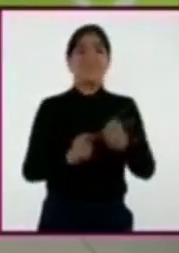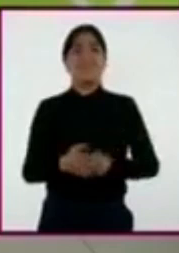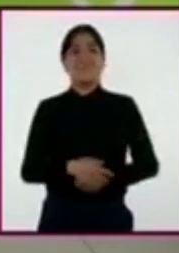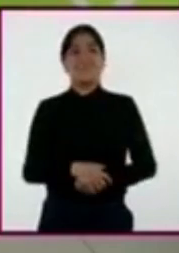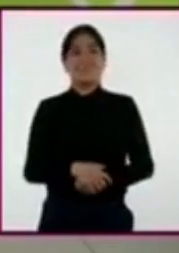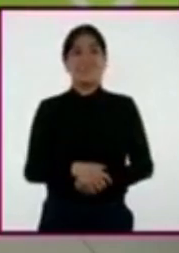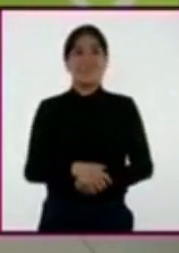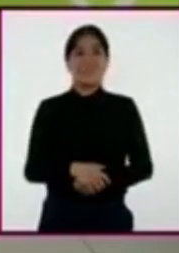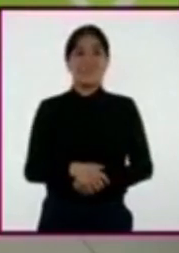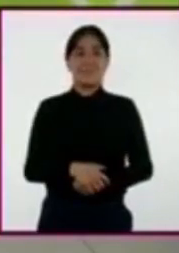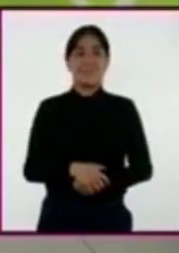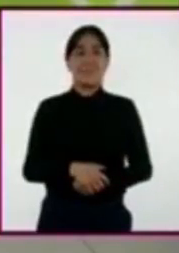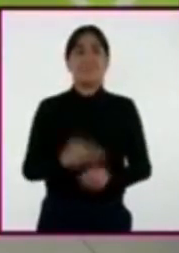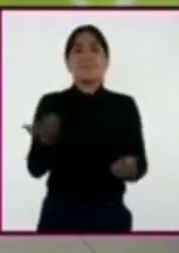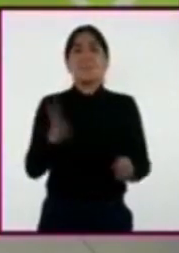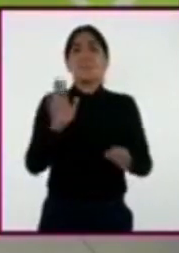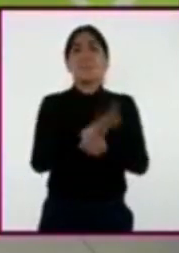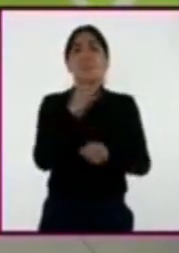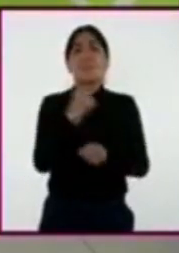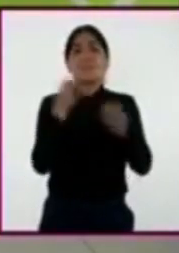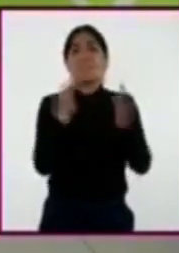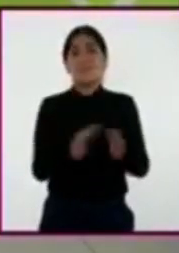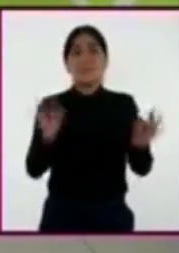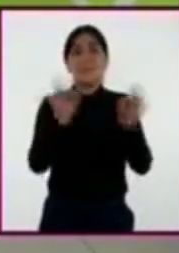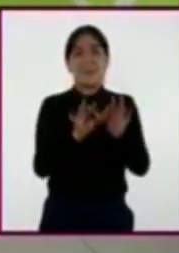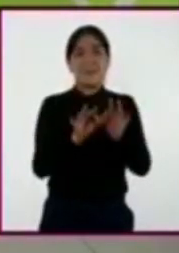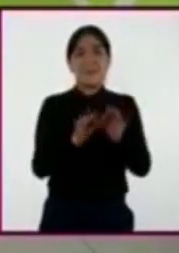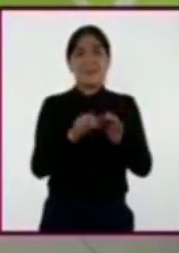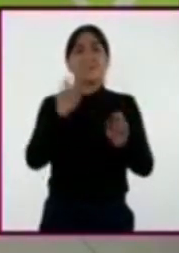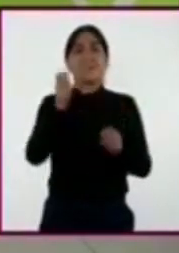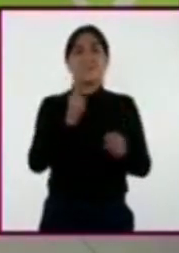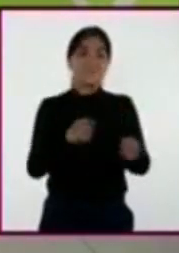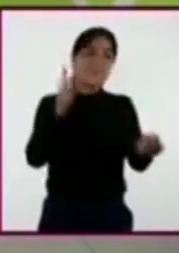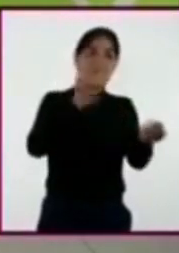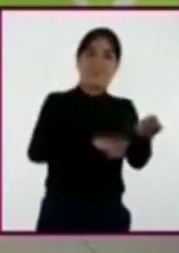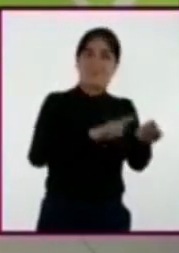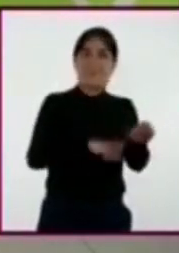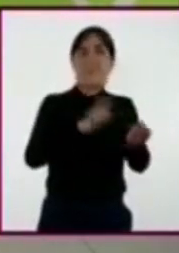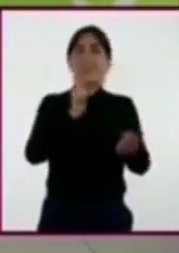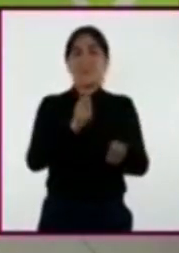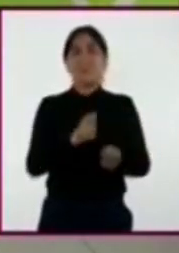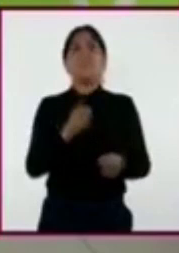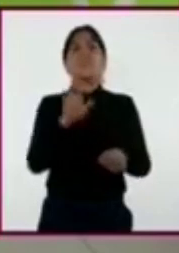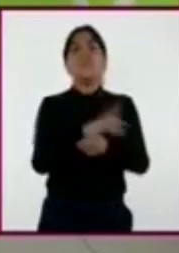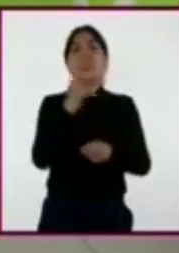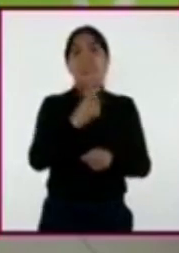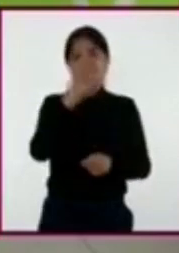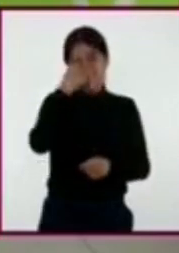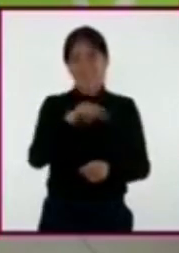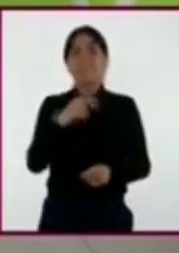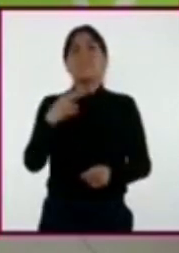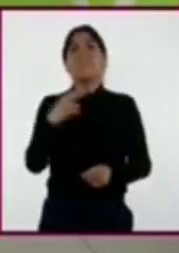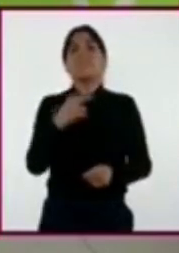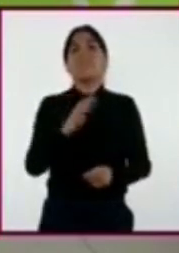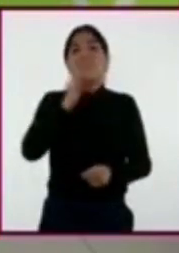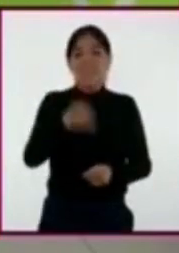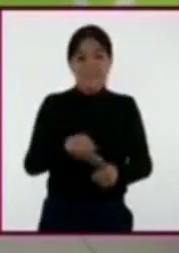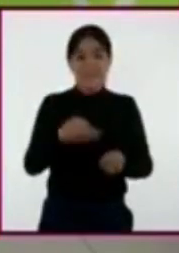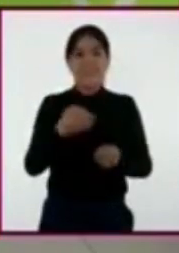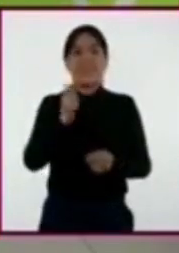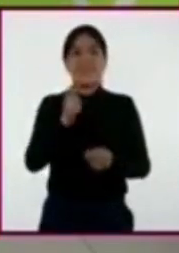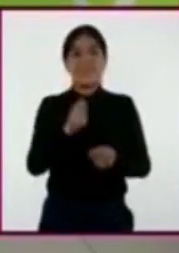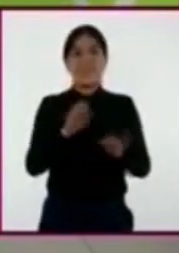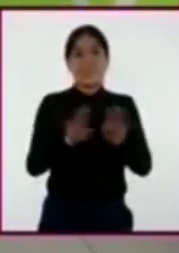contrario. ¿Por qué es importante realizarlo con el lado contrario? Ya que esto nos permite trabajar